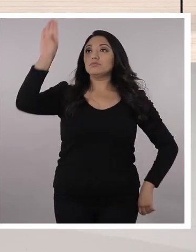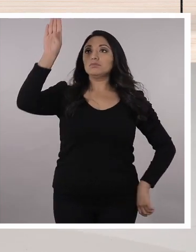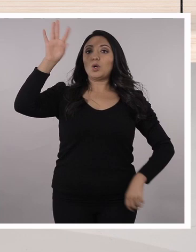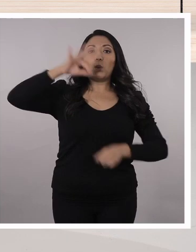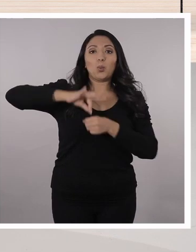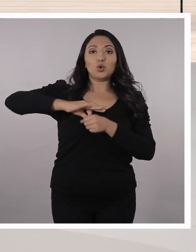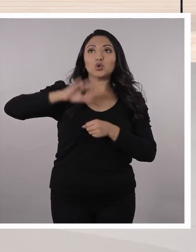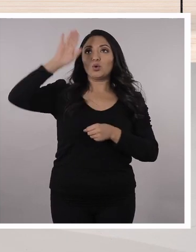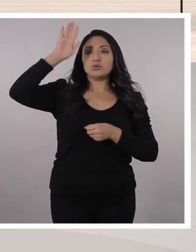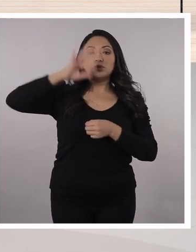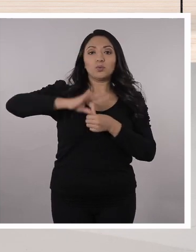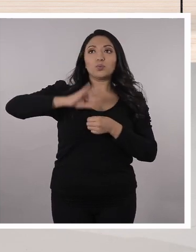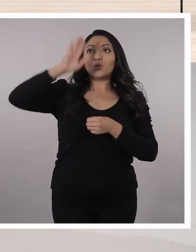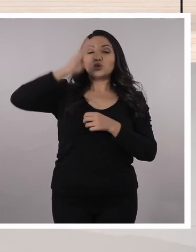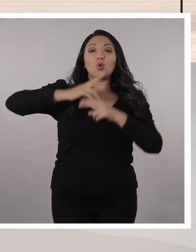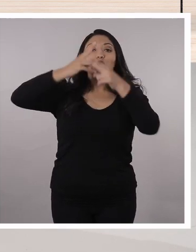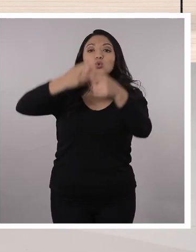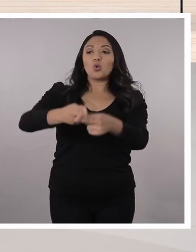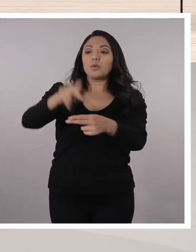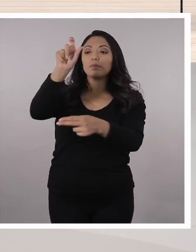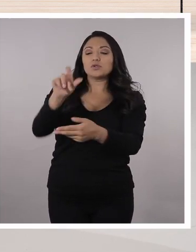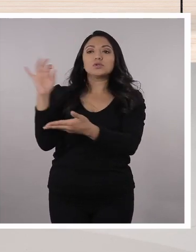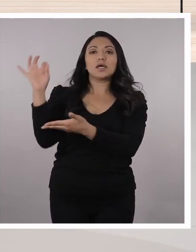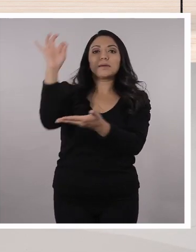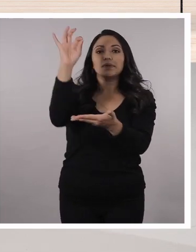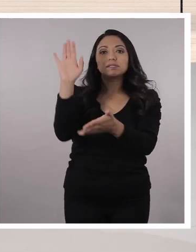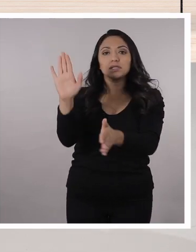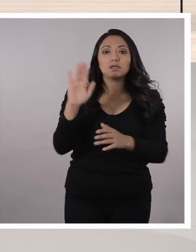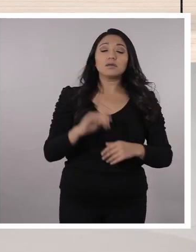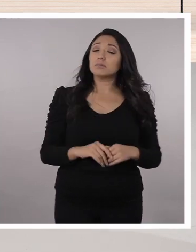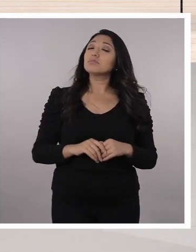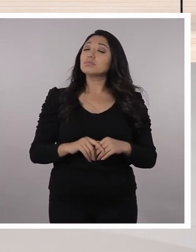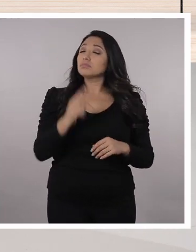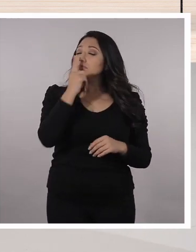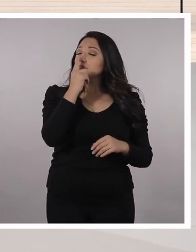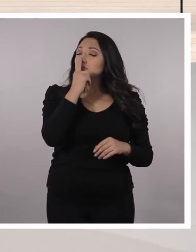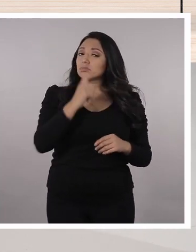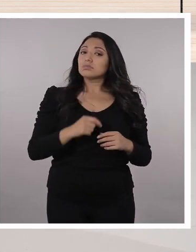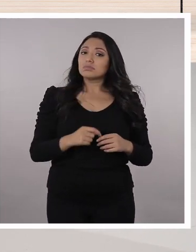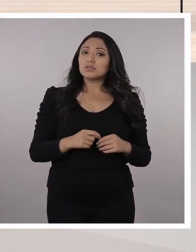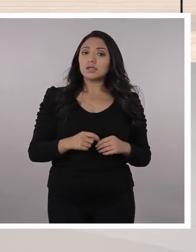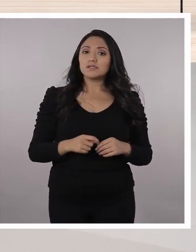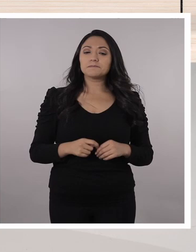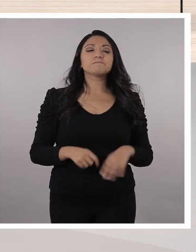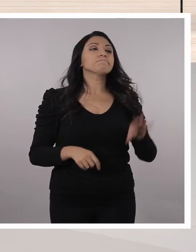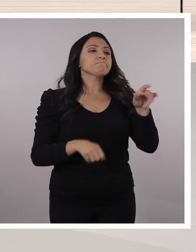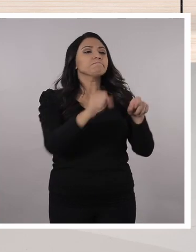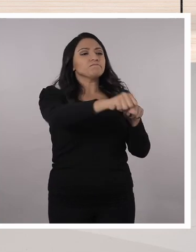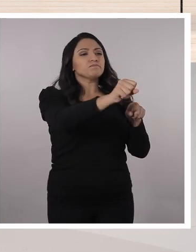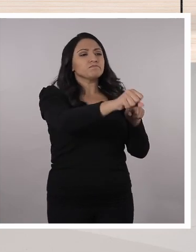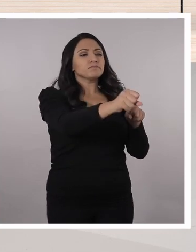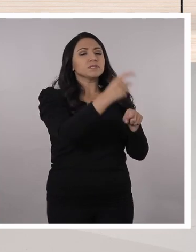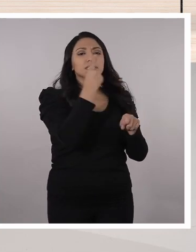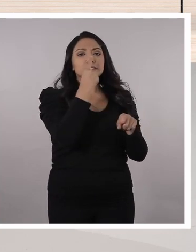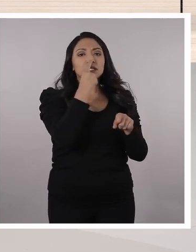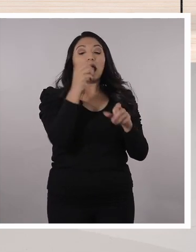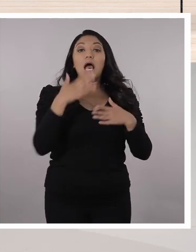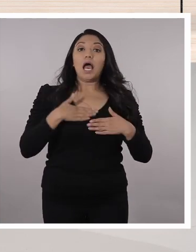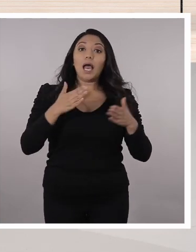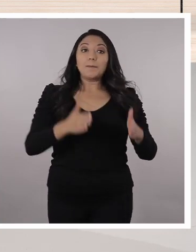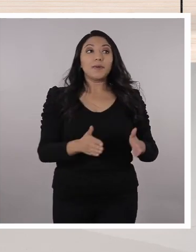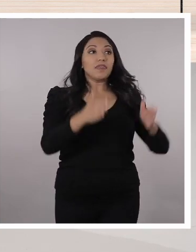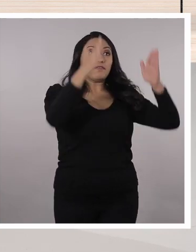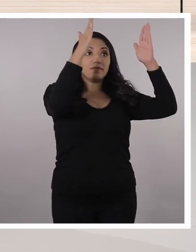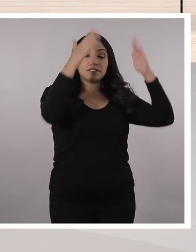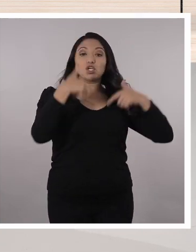votar y pueden nombrar a quien les represente. Eso es un ejercicio bastante interesante también. Sí, eso también pasa en mi edificio y